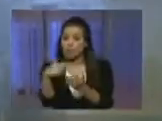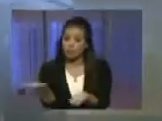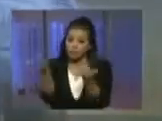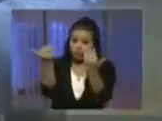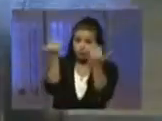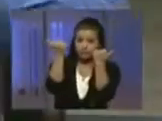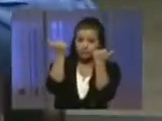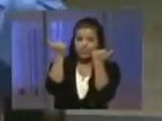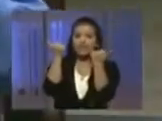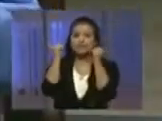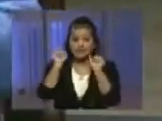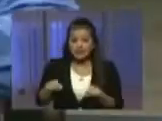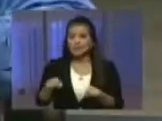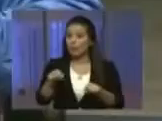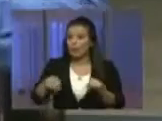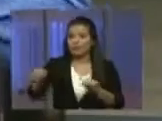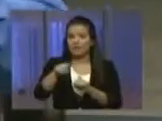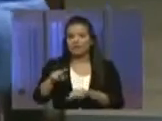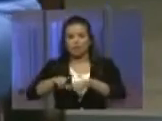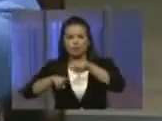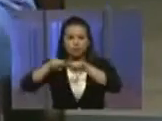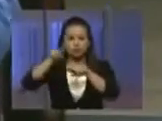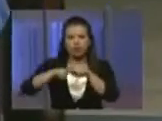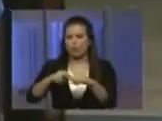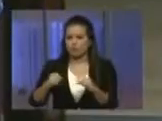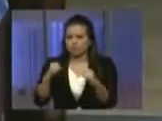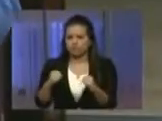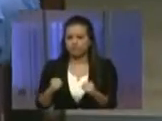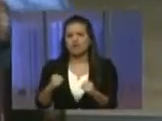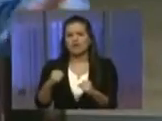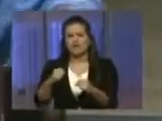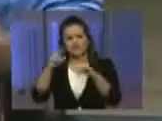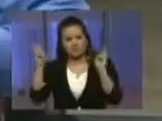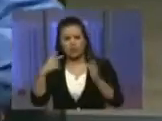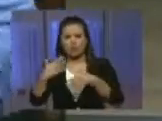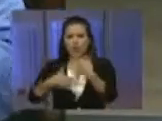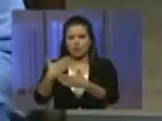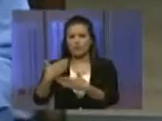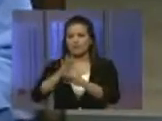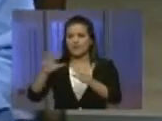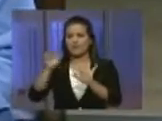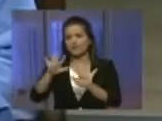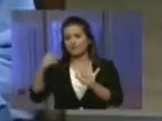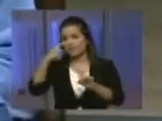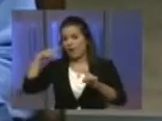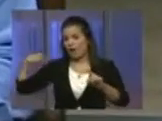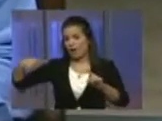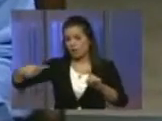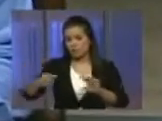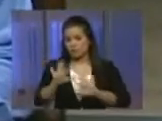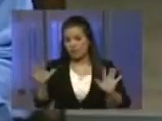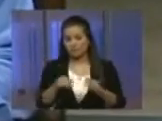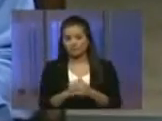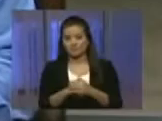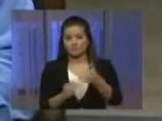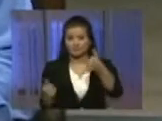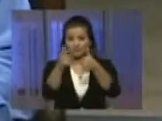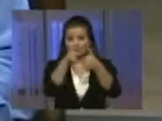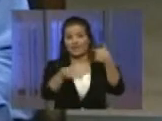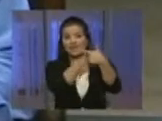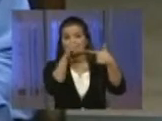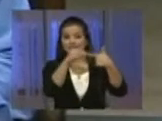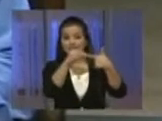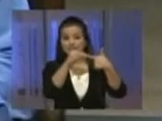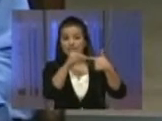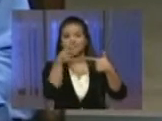de construcción ación con grandes victorias en el transcurso de estos 17 años el socialismo